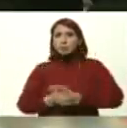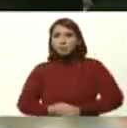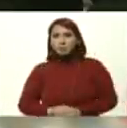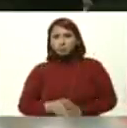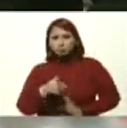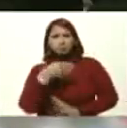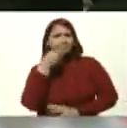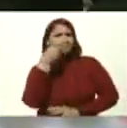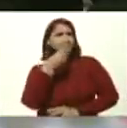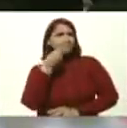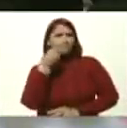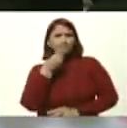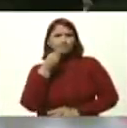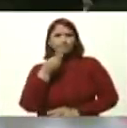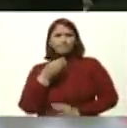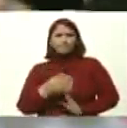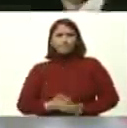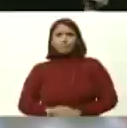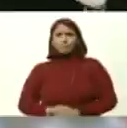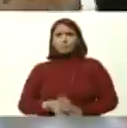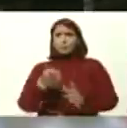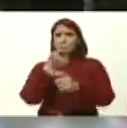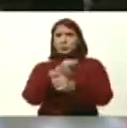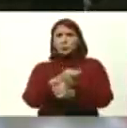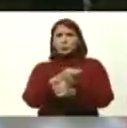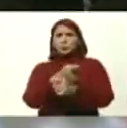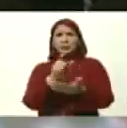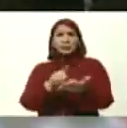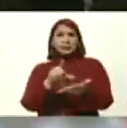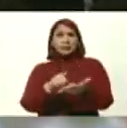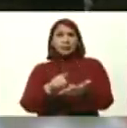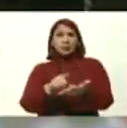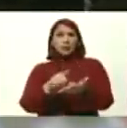tú jovencito, estabas saliendo del liceo. Reforma